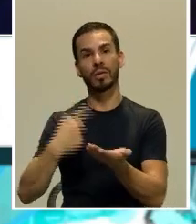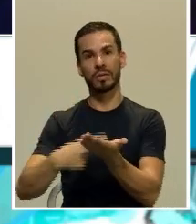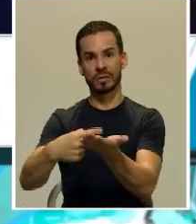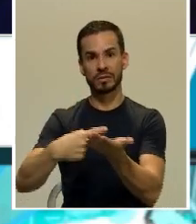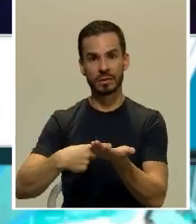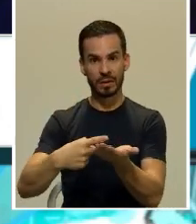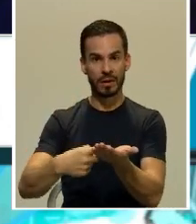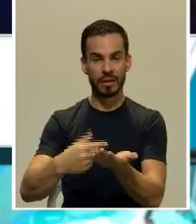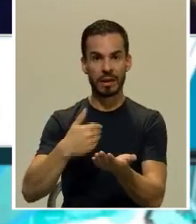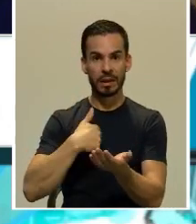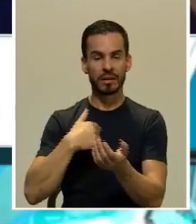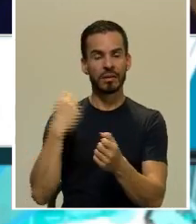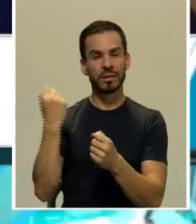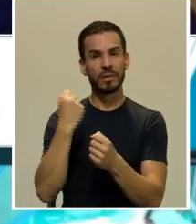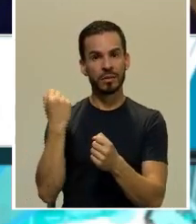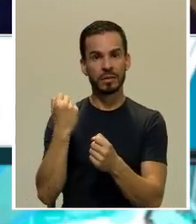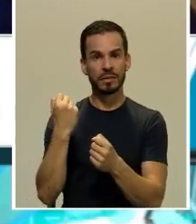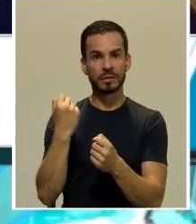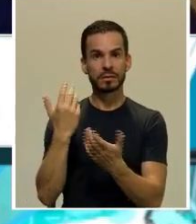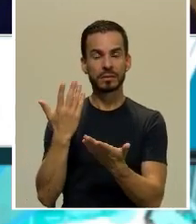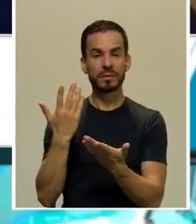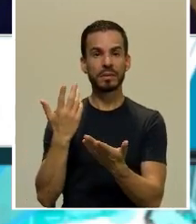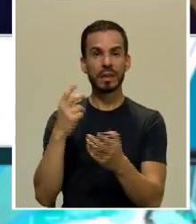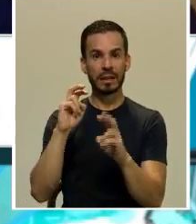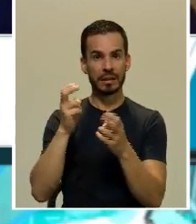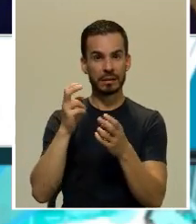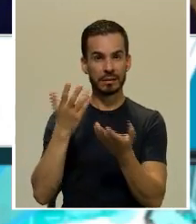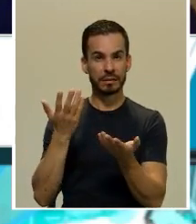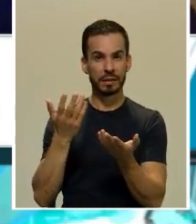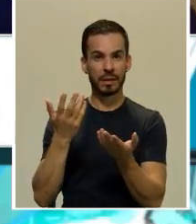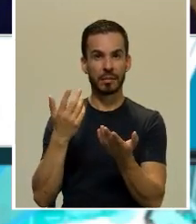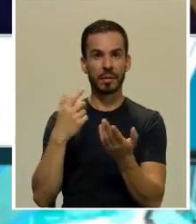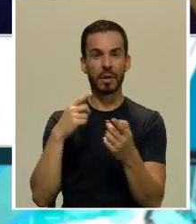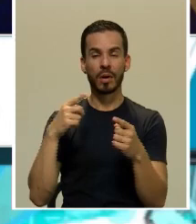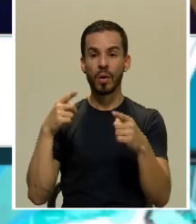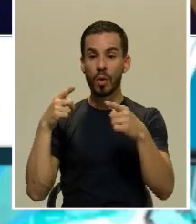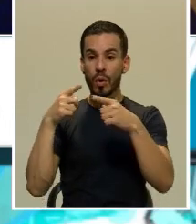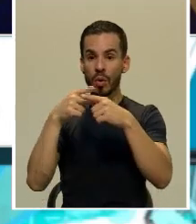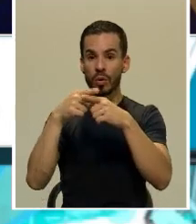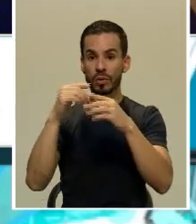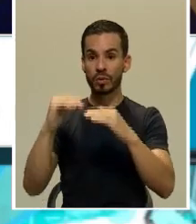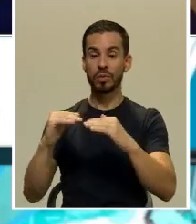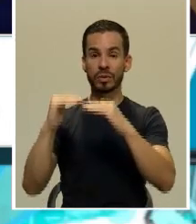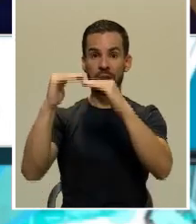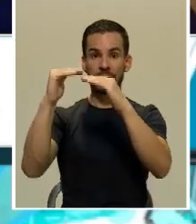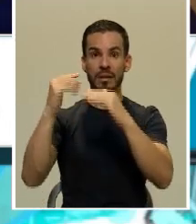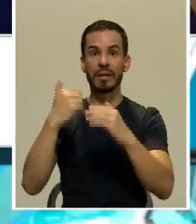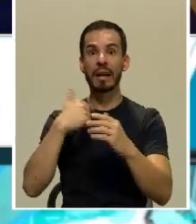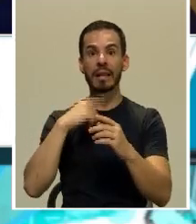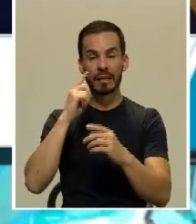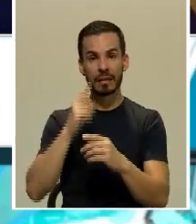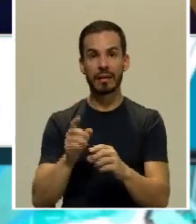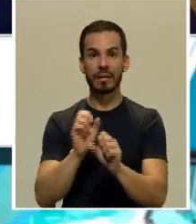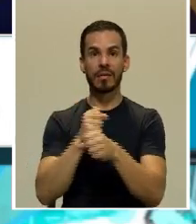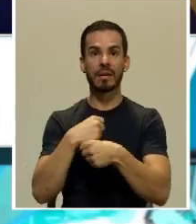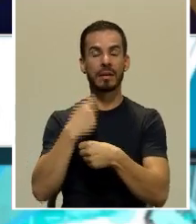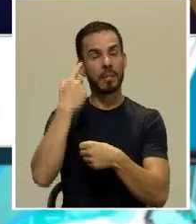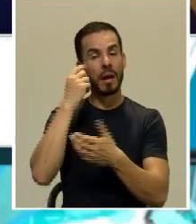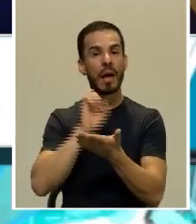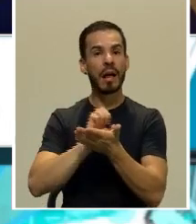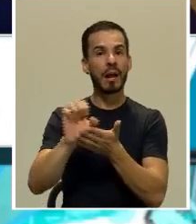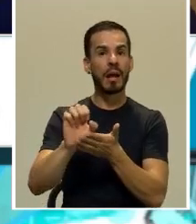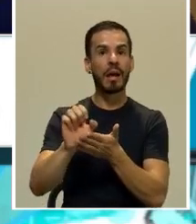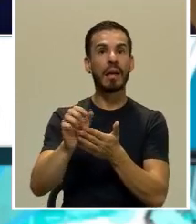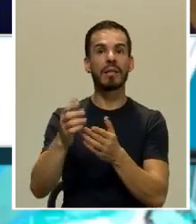que tiene fuertes en el tema. Los cruces a desnivel que se deben hacer para